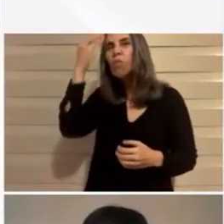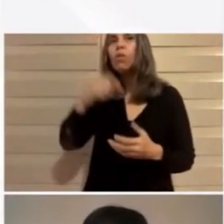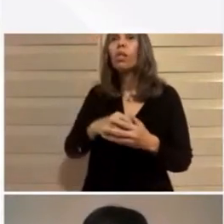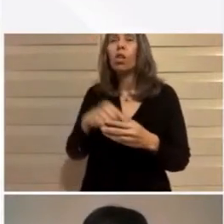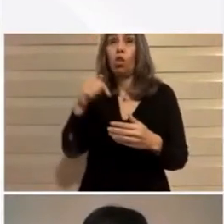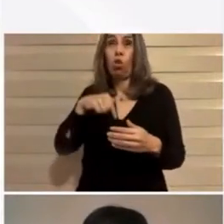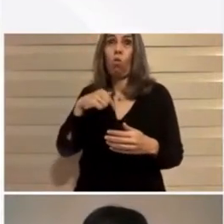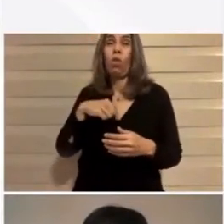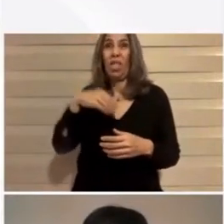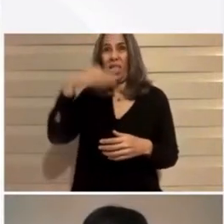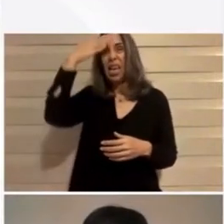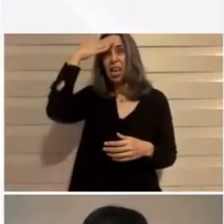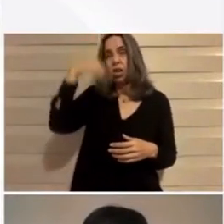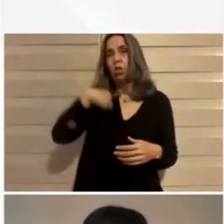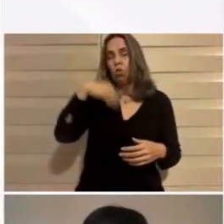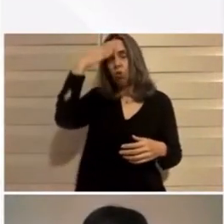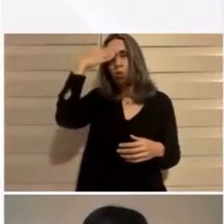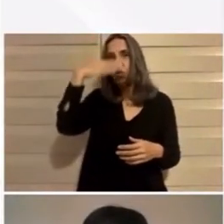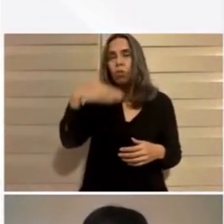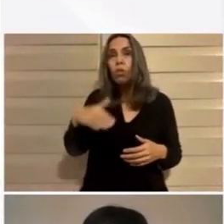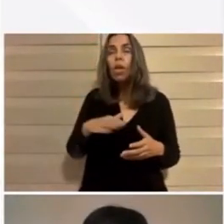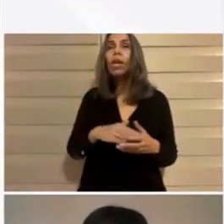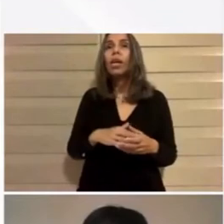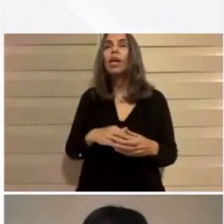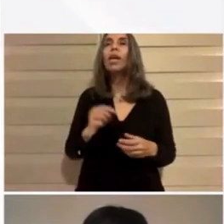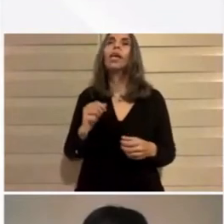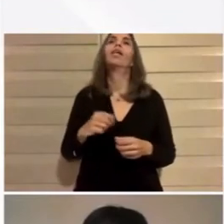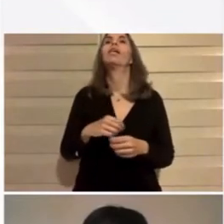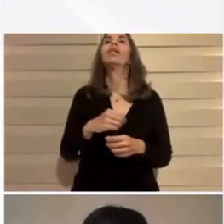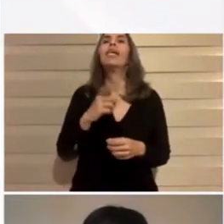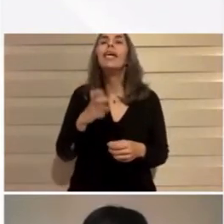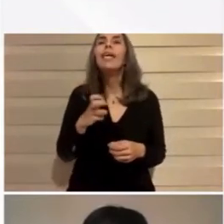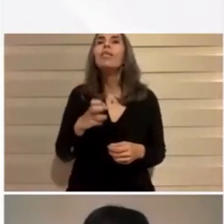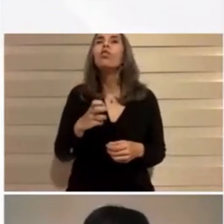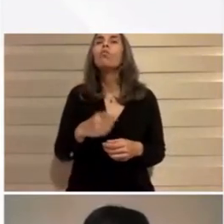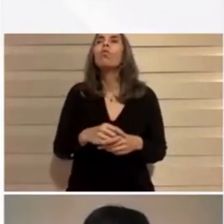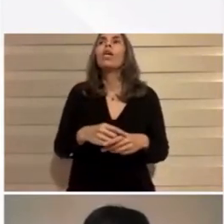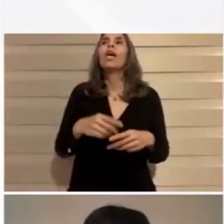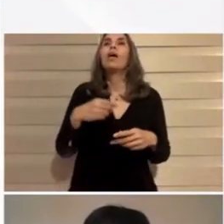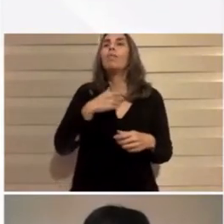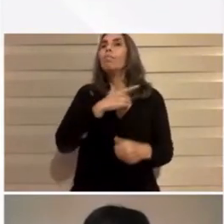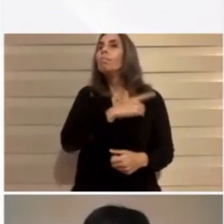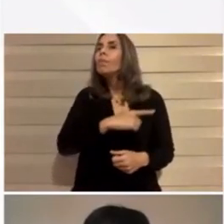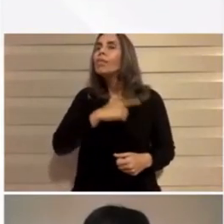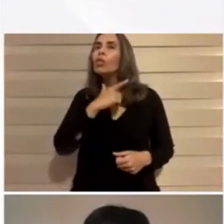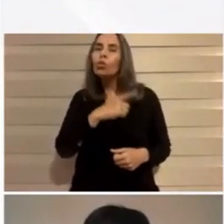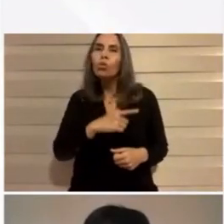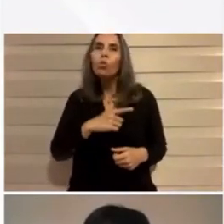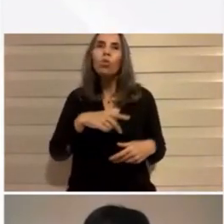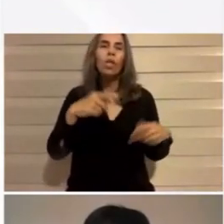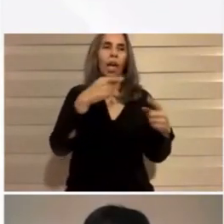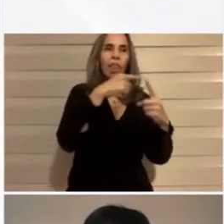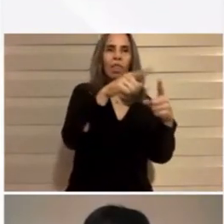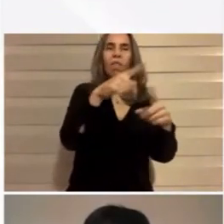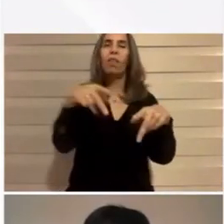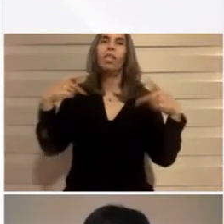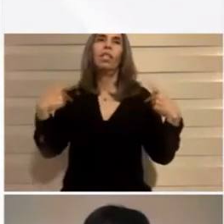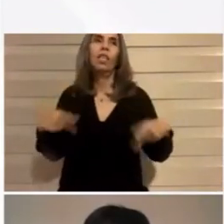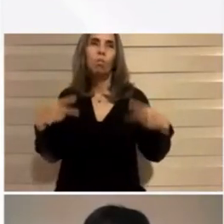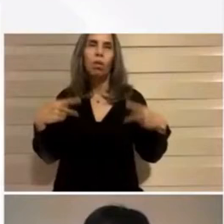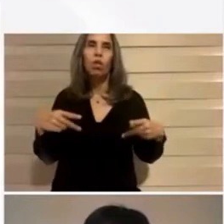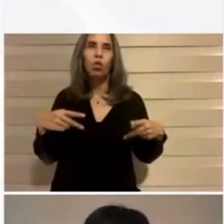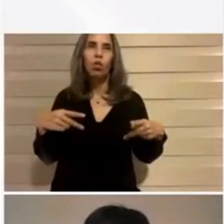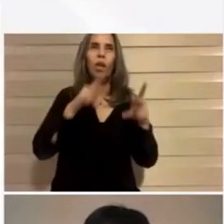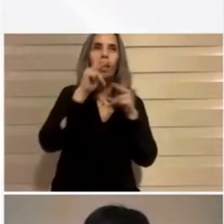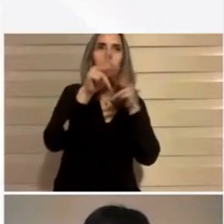lo sé porque me gusta platicar con las personas que saben más que yo. Siempre hay una persona que sabe más que uno,